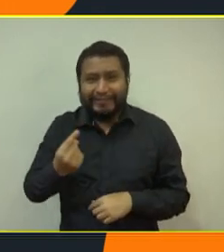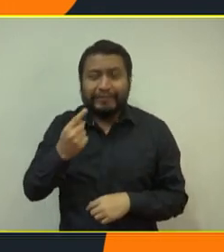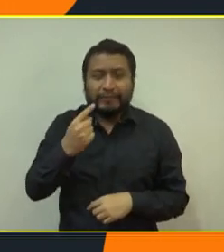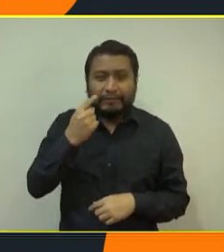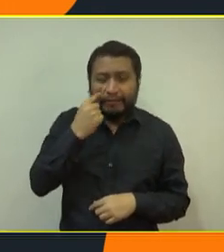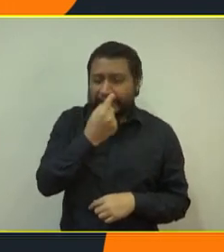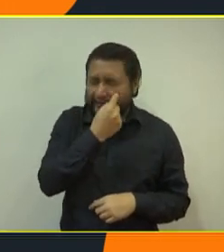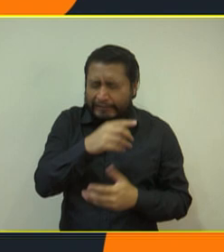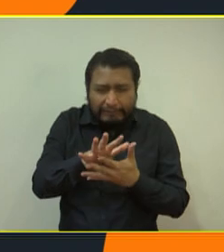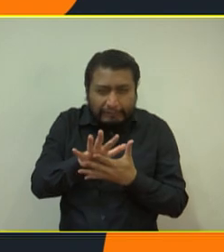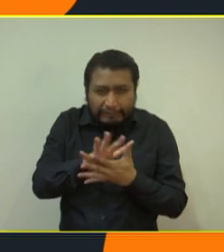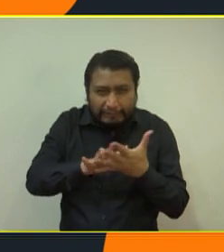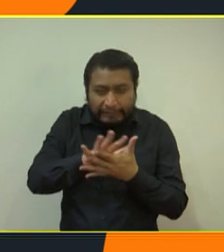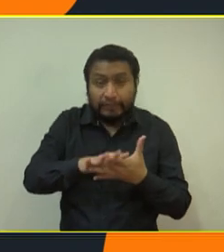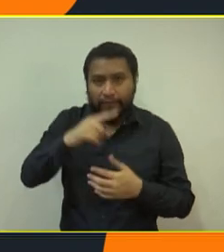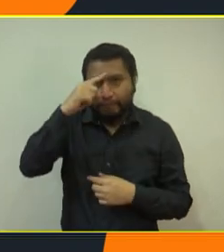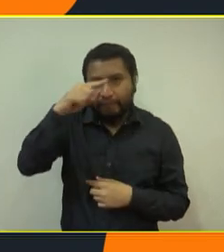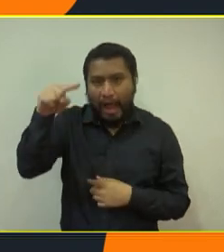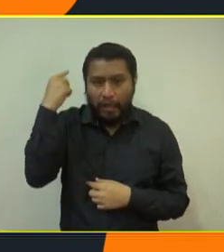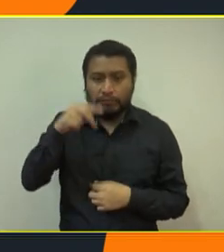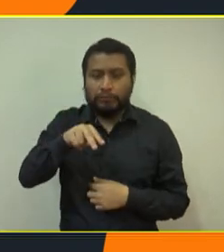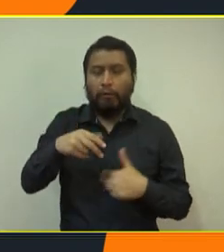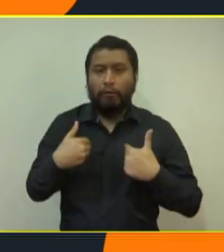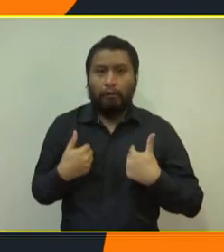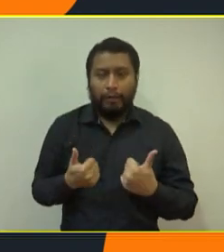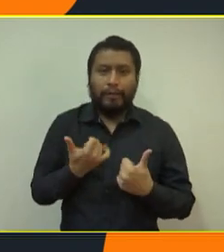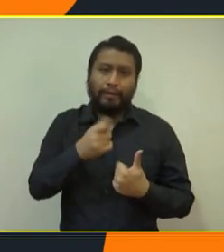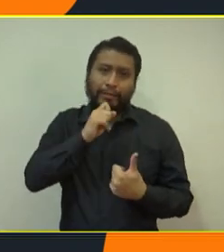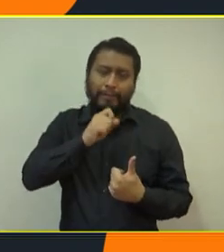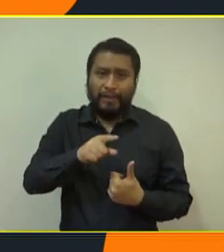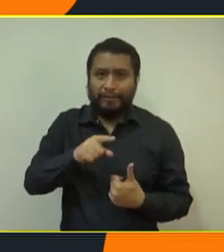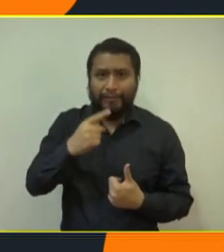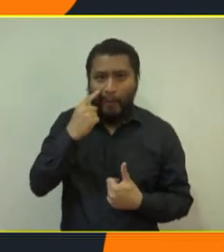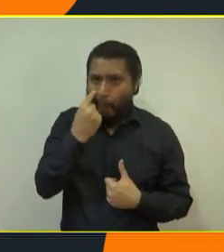visual, además de que igual resulte visualmente atractiva.